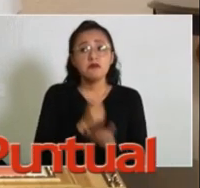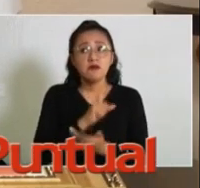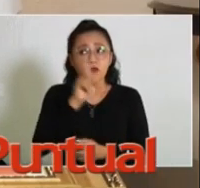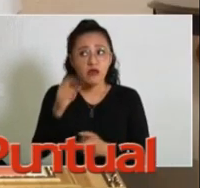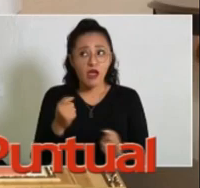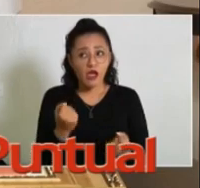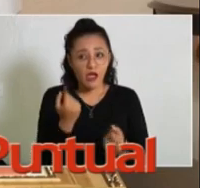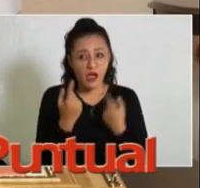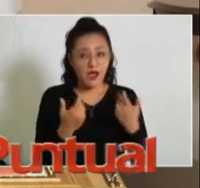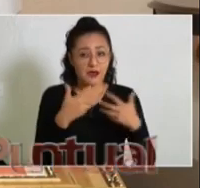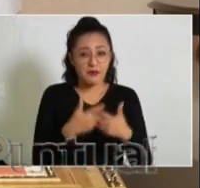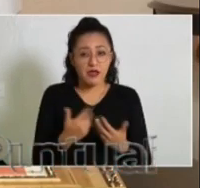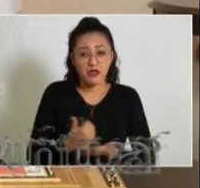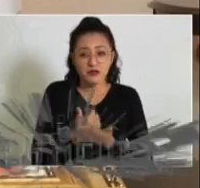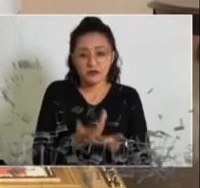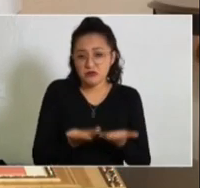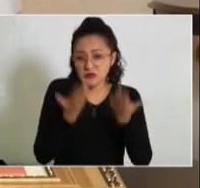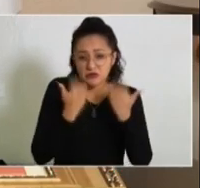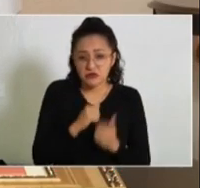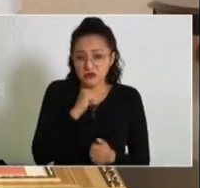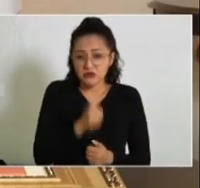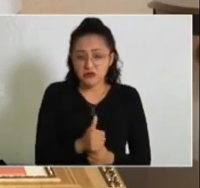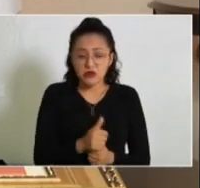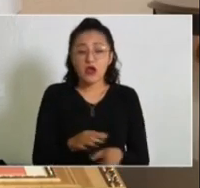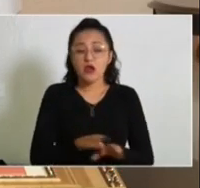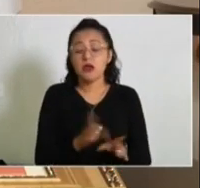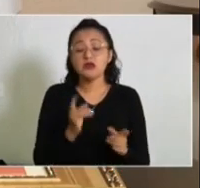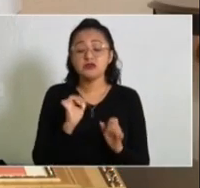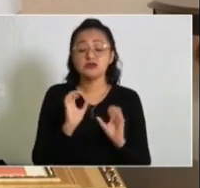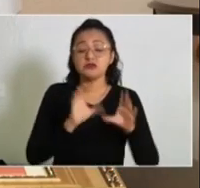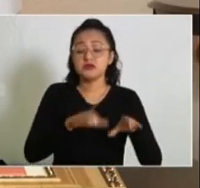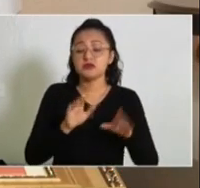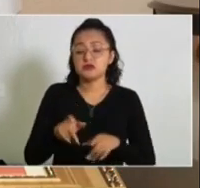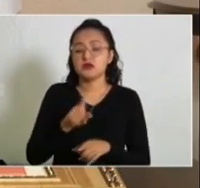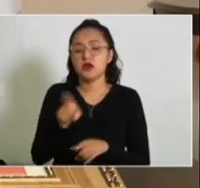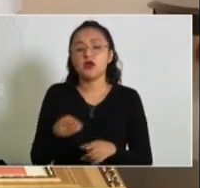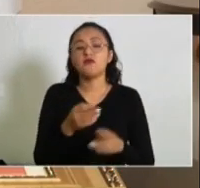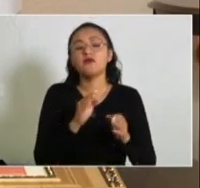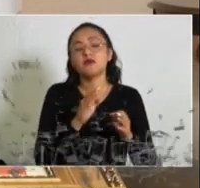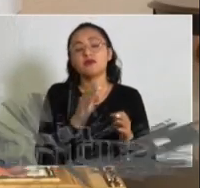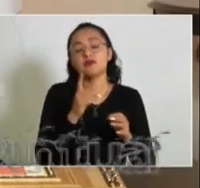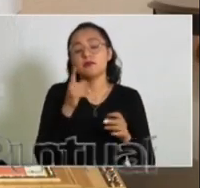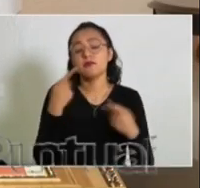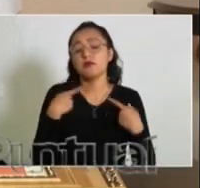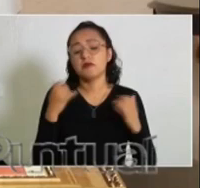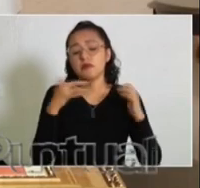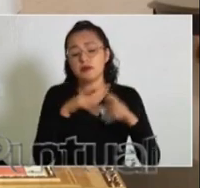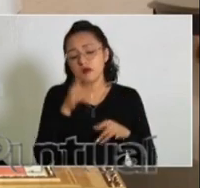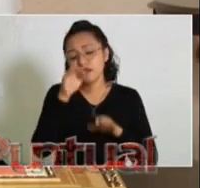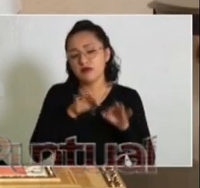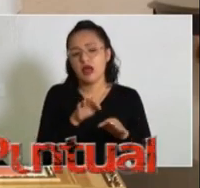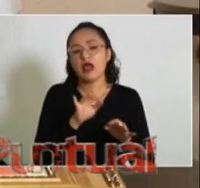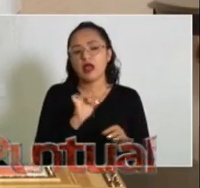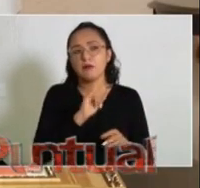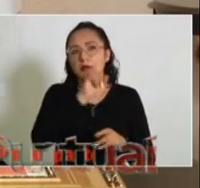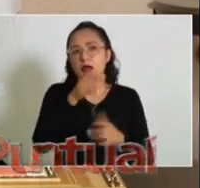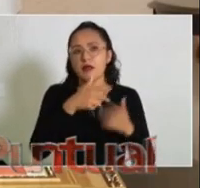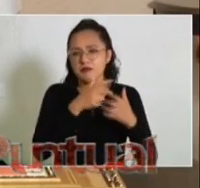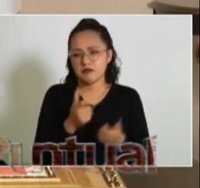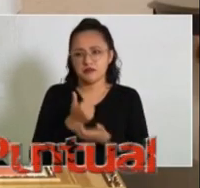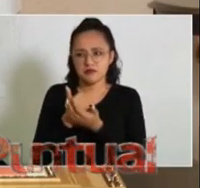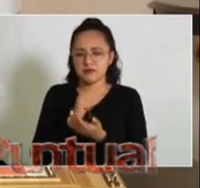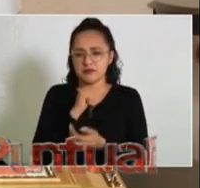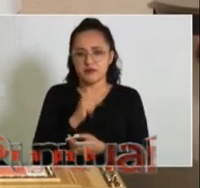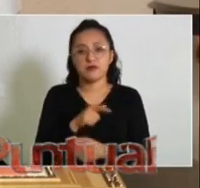de la libre contratación en diferentes formas es que si va a pegar en